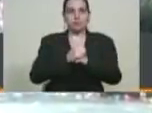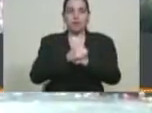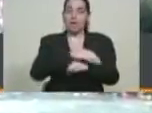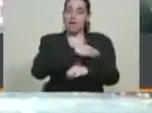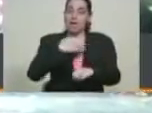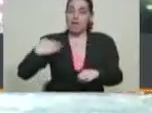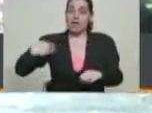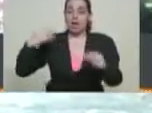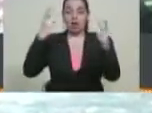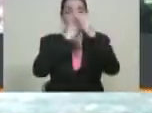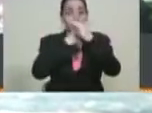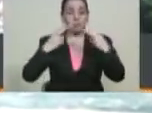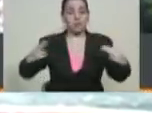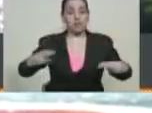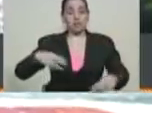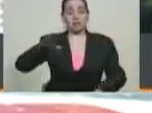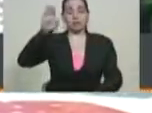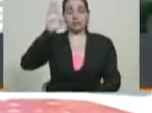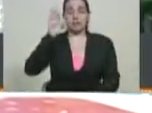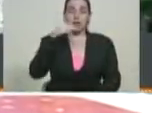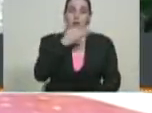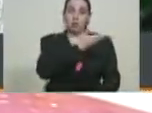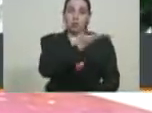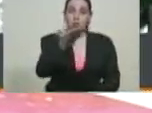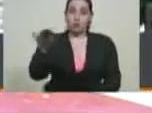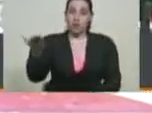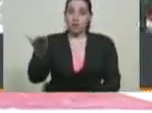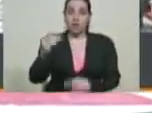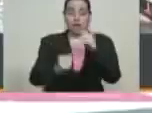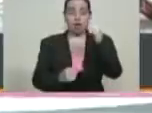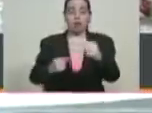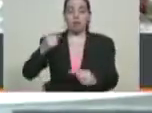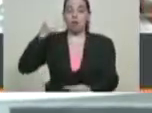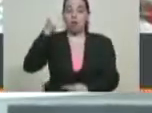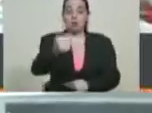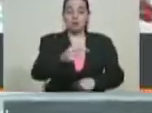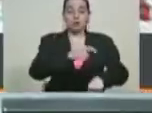comprometerme con ustedes a que en el próximo periodo